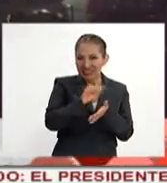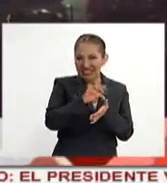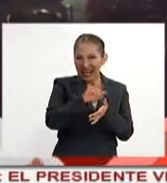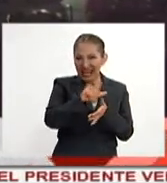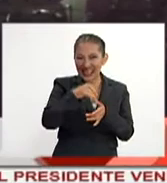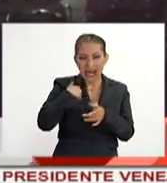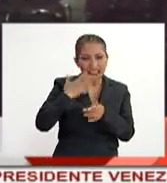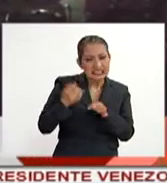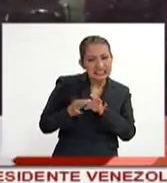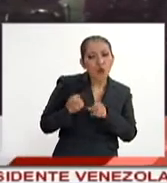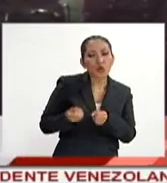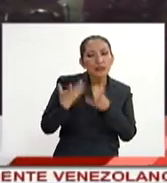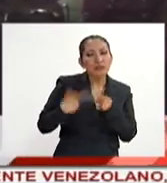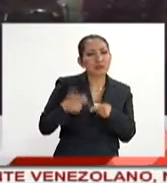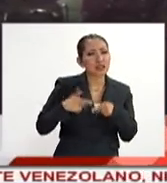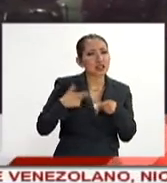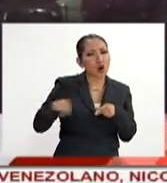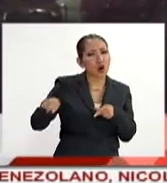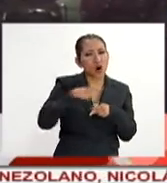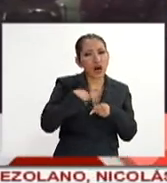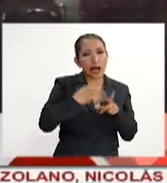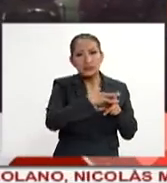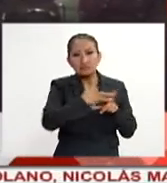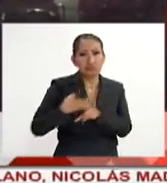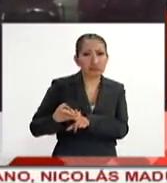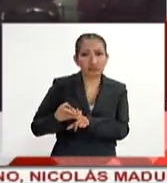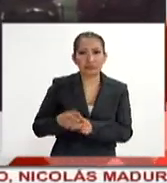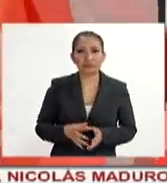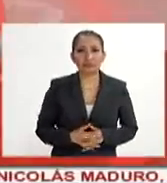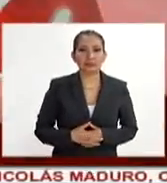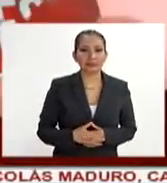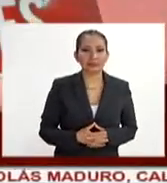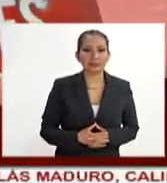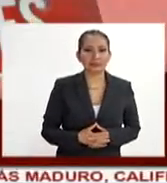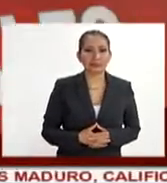sigue sin precisar el número de personas que fueron privadas de su libertad.